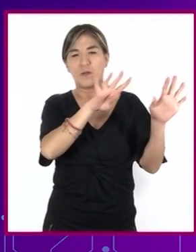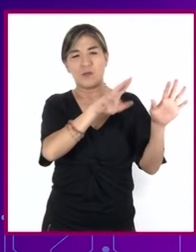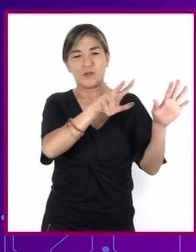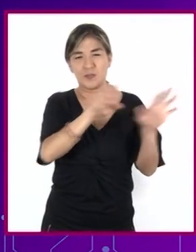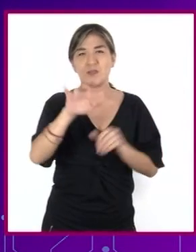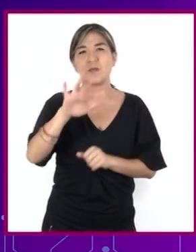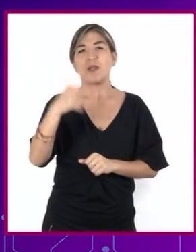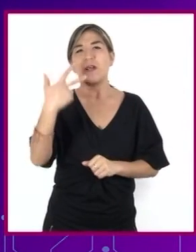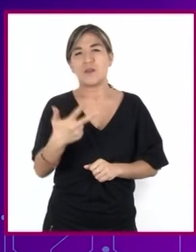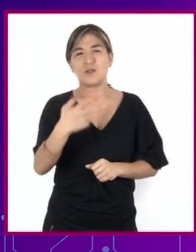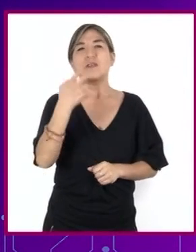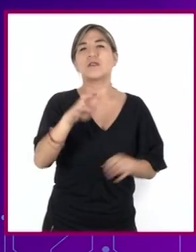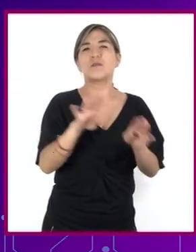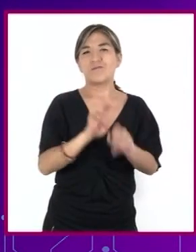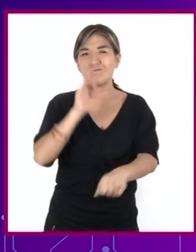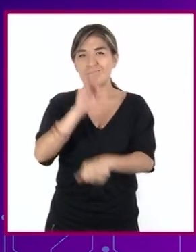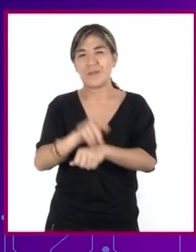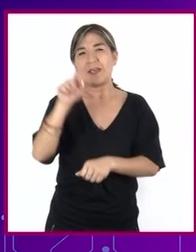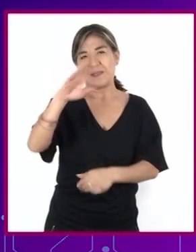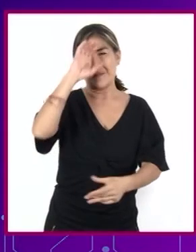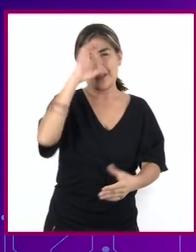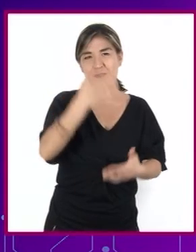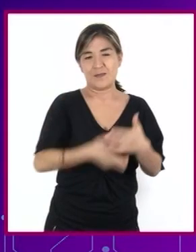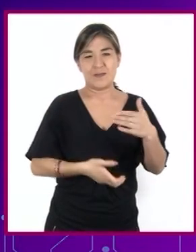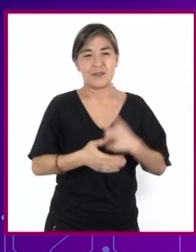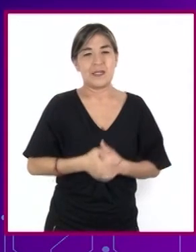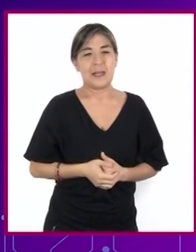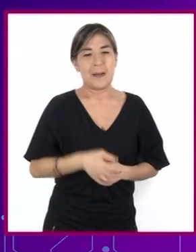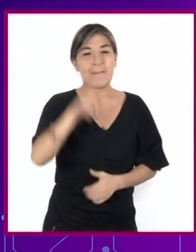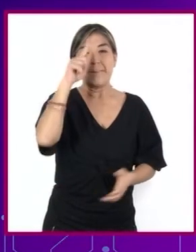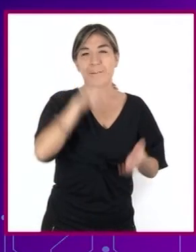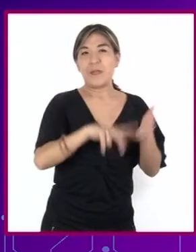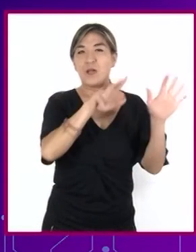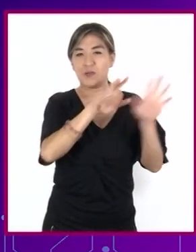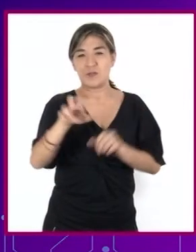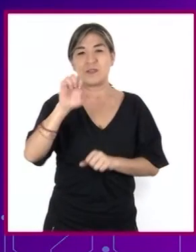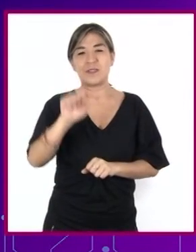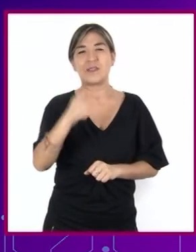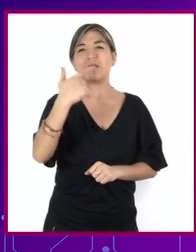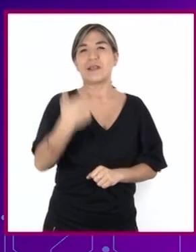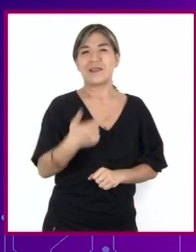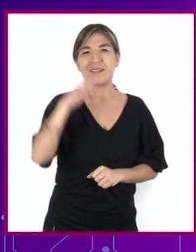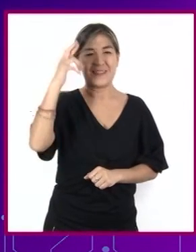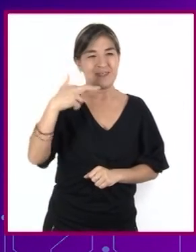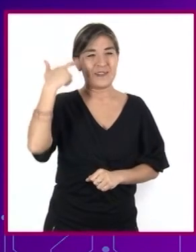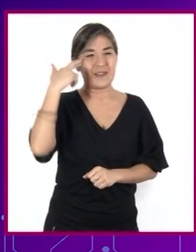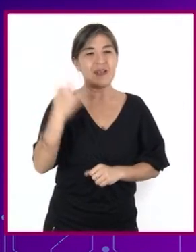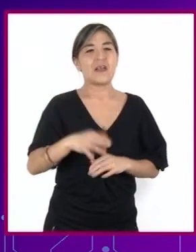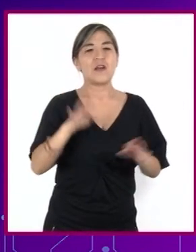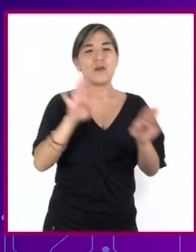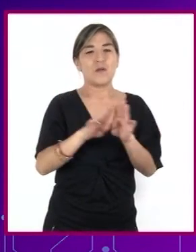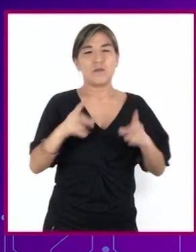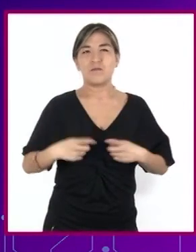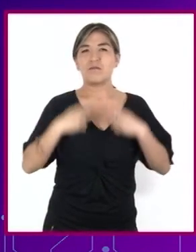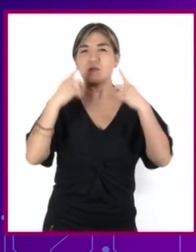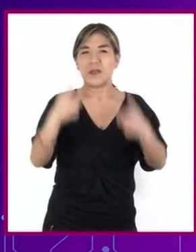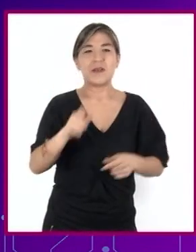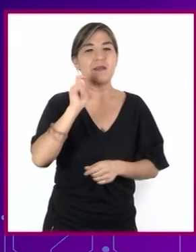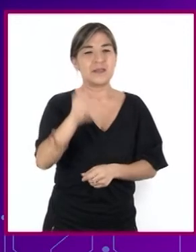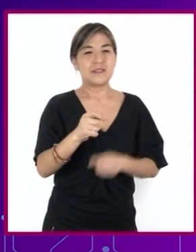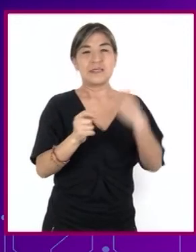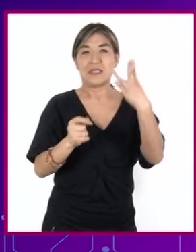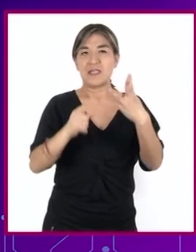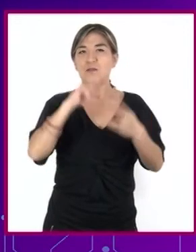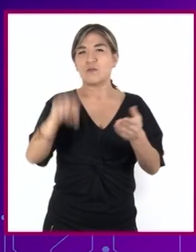excusa de proteger a los misioneros católicos. En 1867, el rey de Annam cedió a Francia las 3